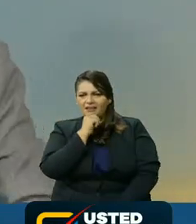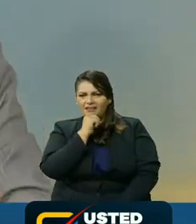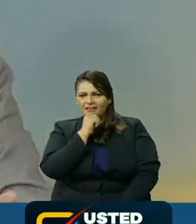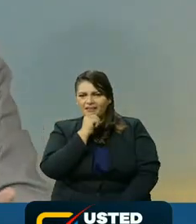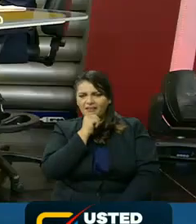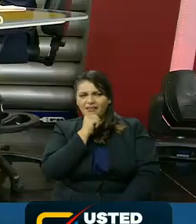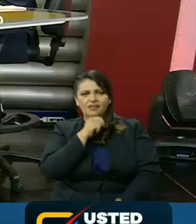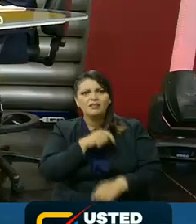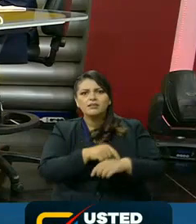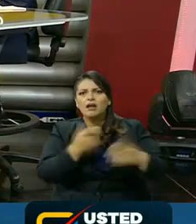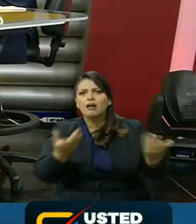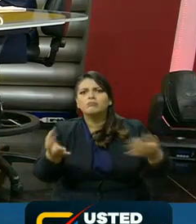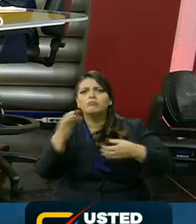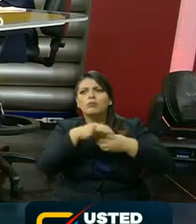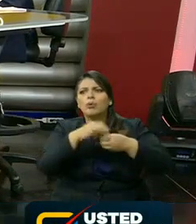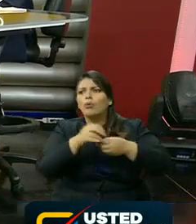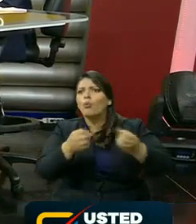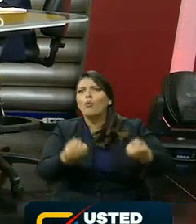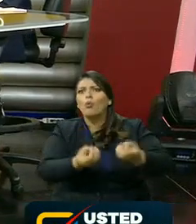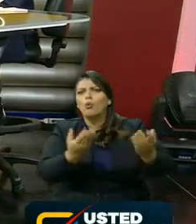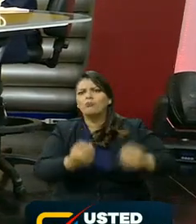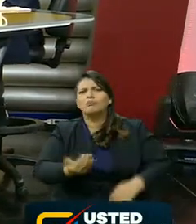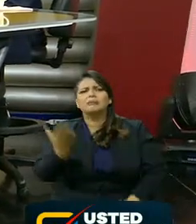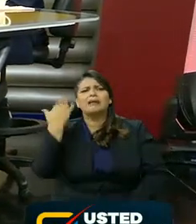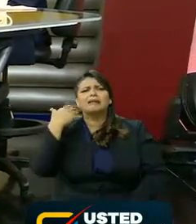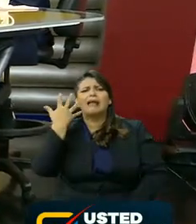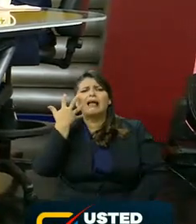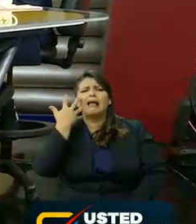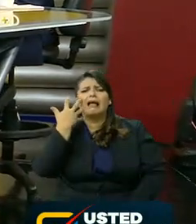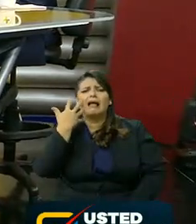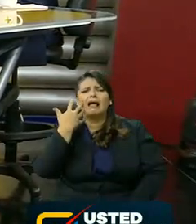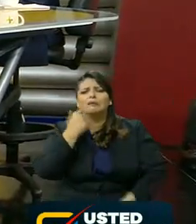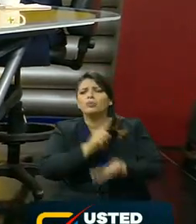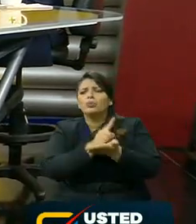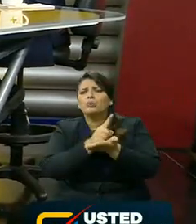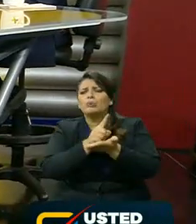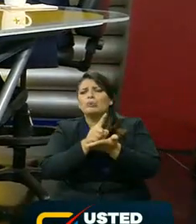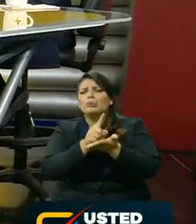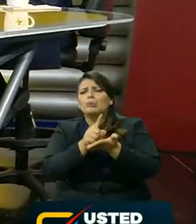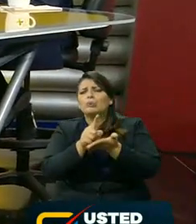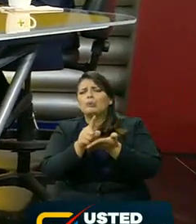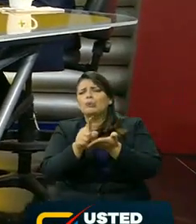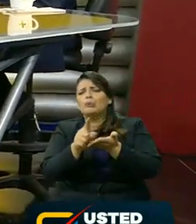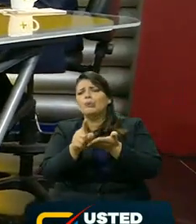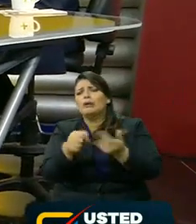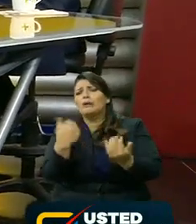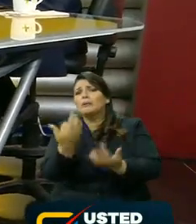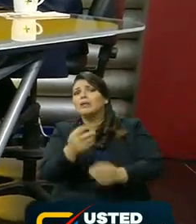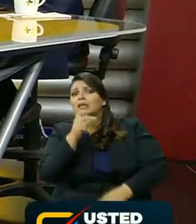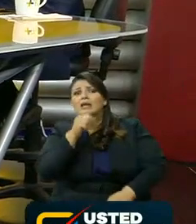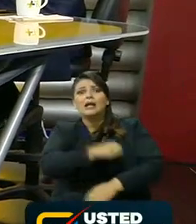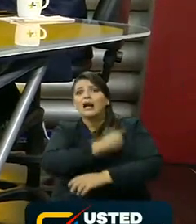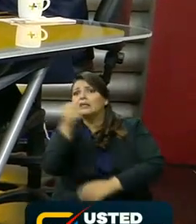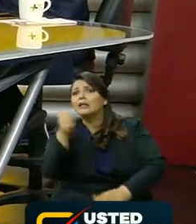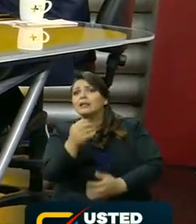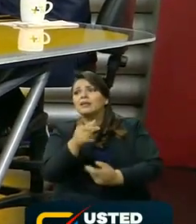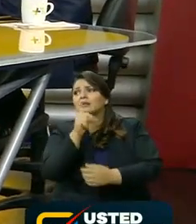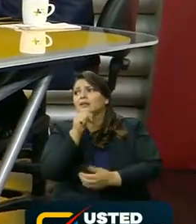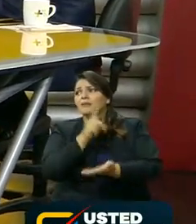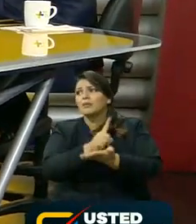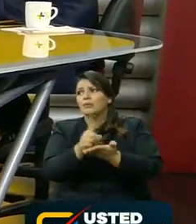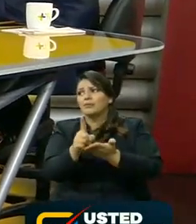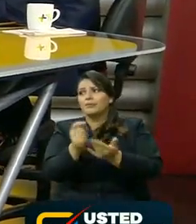claro, 8, 10 días, 15. Y al mismo minuto usted sabe lo que está pasando, claro, en la Tacún, en Ambato, en la China. A eso es que hay que